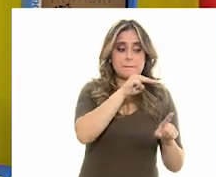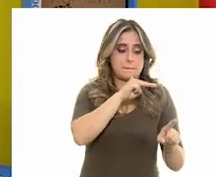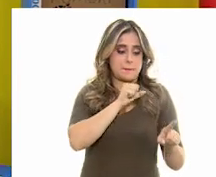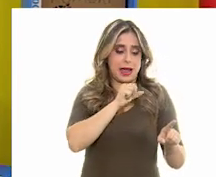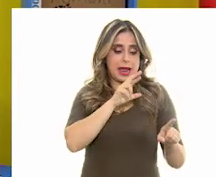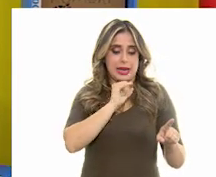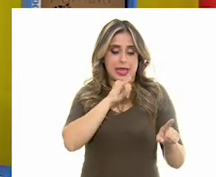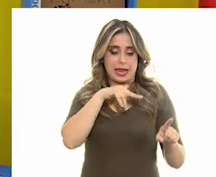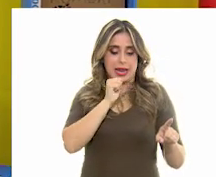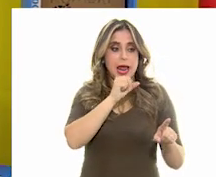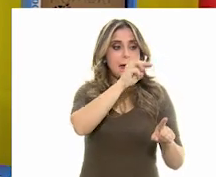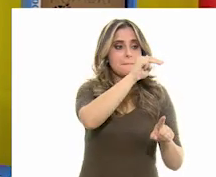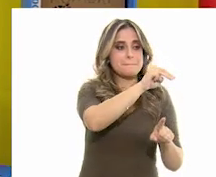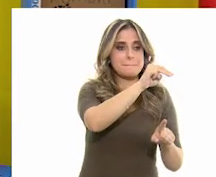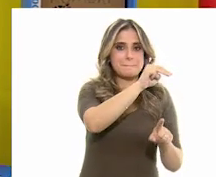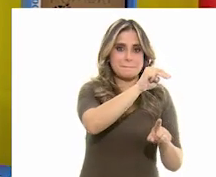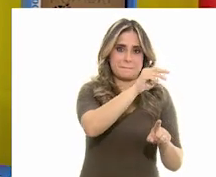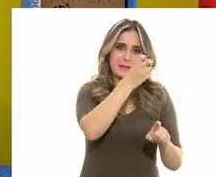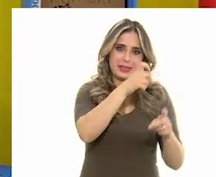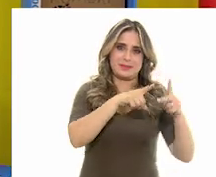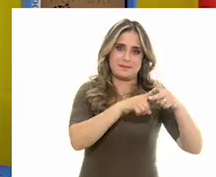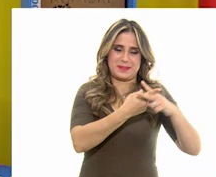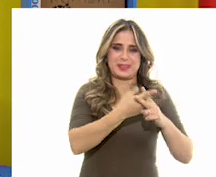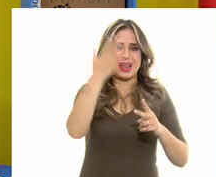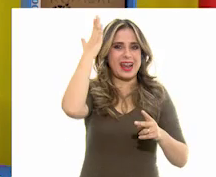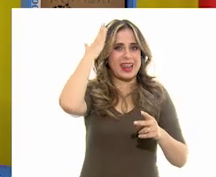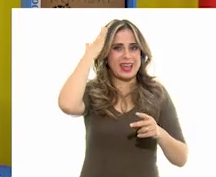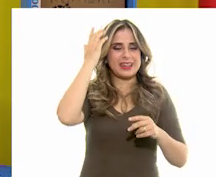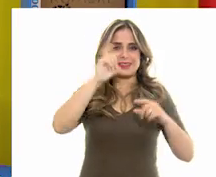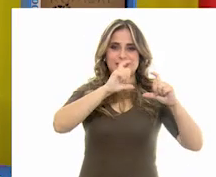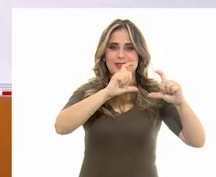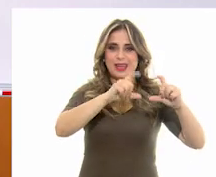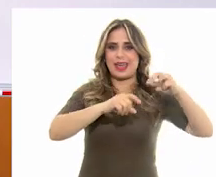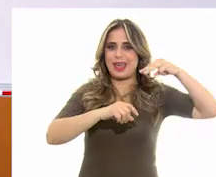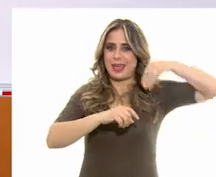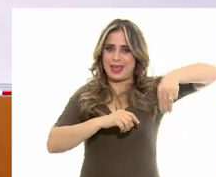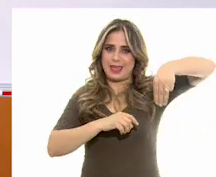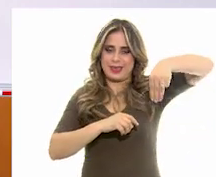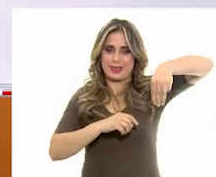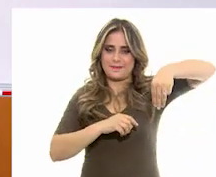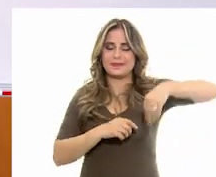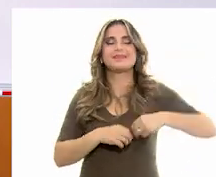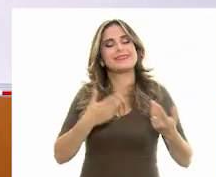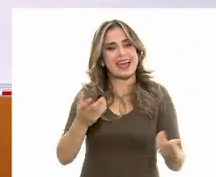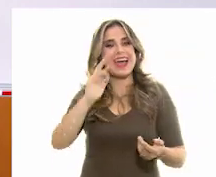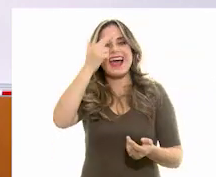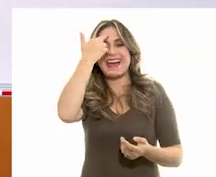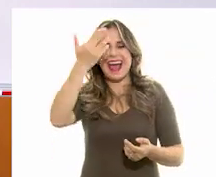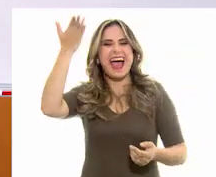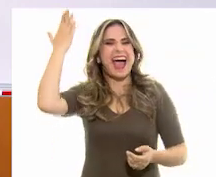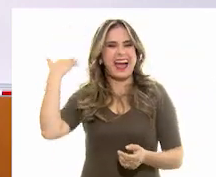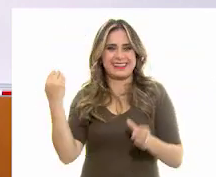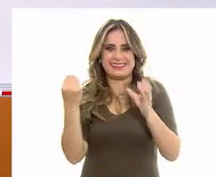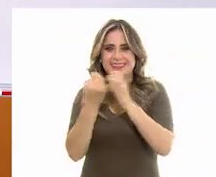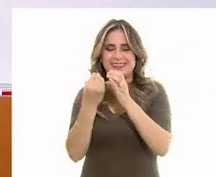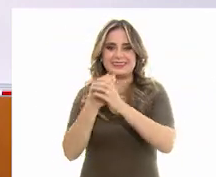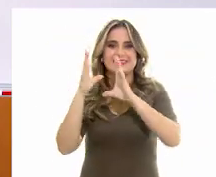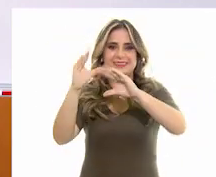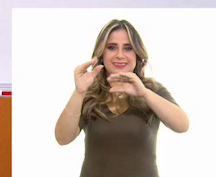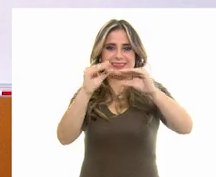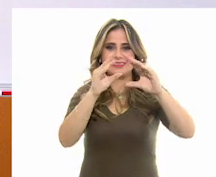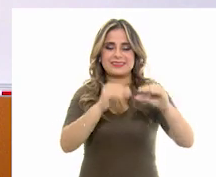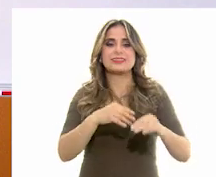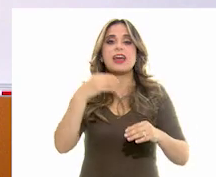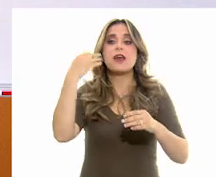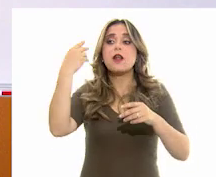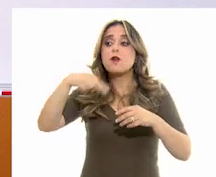Ah, muy bien, muy bien. Como en clases pasadas que vimos palabras que empiezan con tu apellido. Ajá, ¿no?